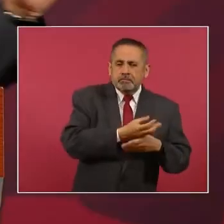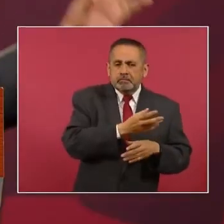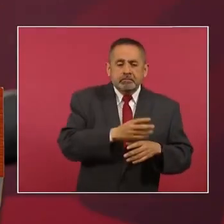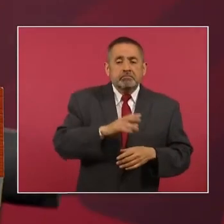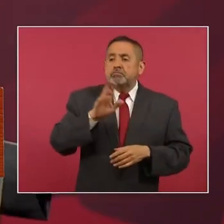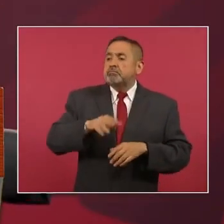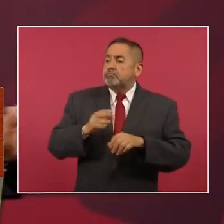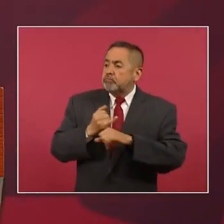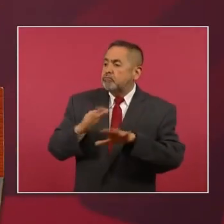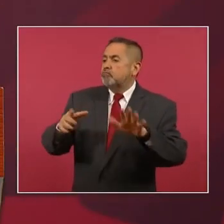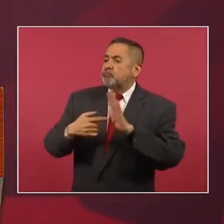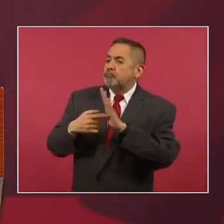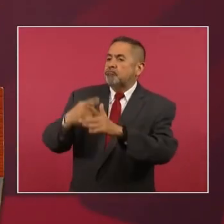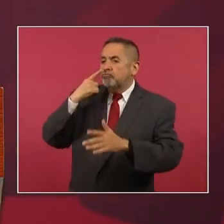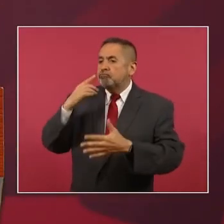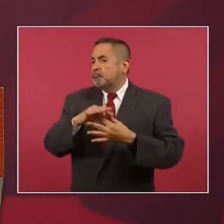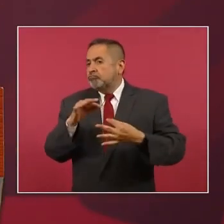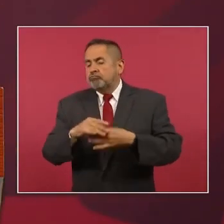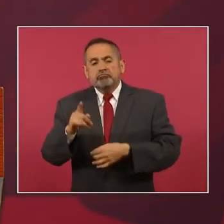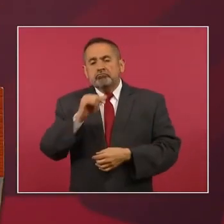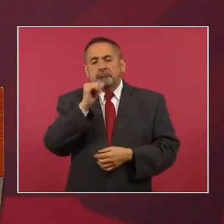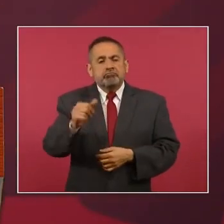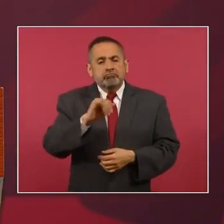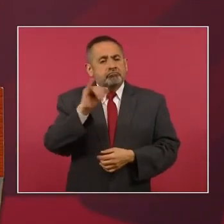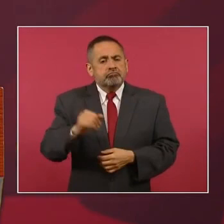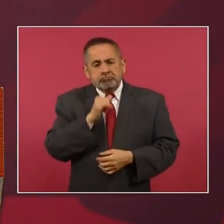nunca se informaba nada.